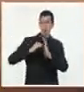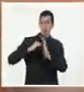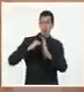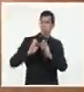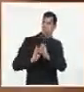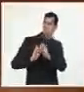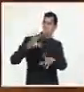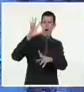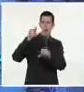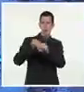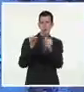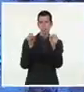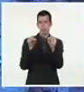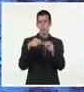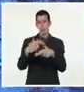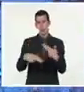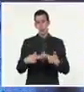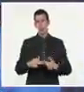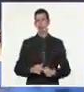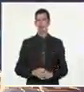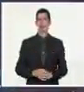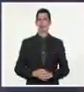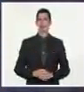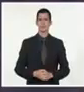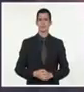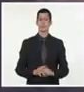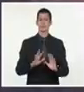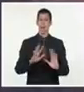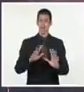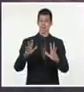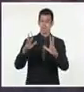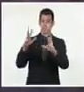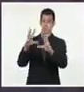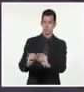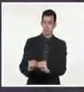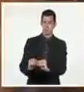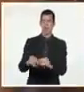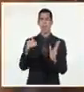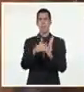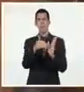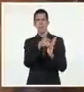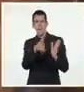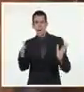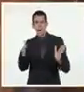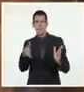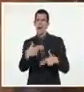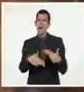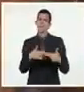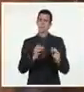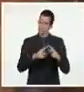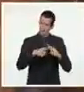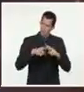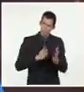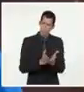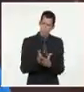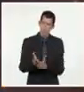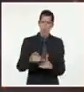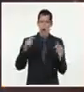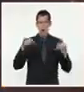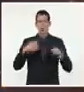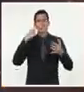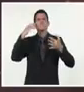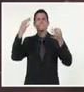de la Dirección de Acueducto de Aguas de La Habana esta tarde lograron acceder al interior de la conductora y evaluar con mayor precisión su estado.